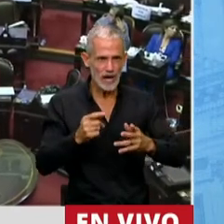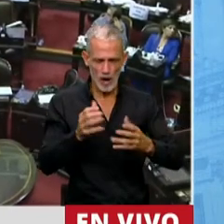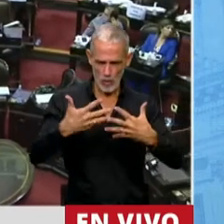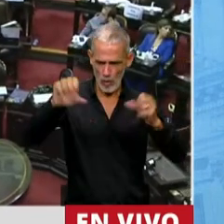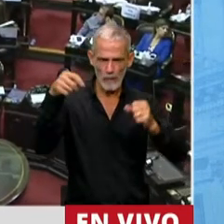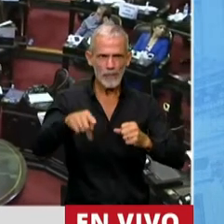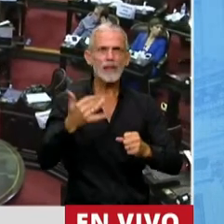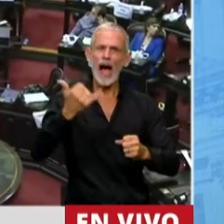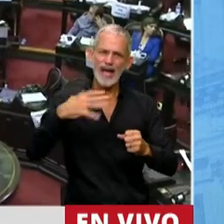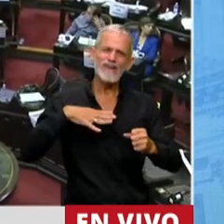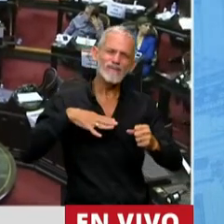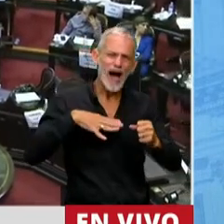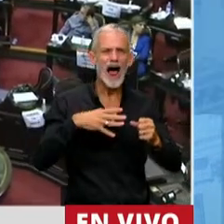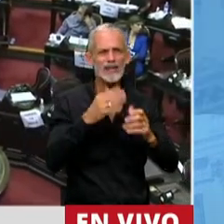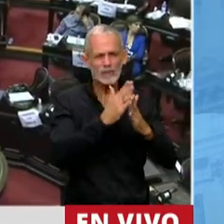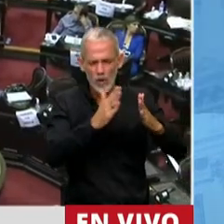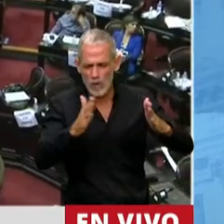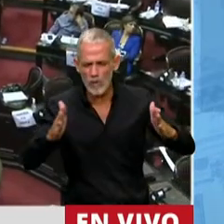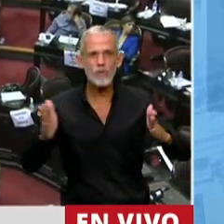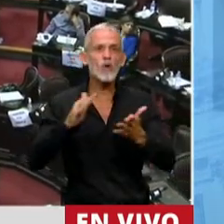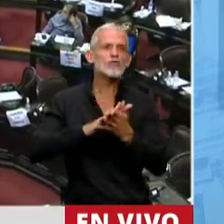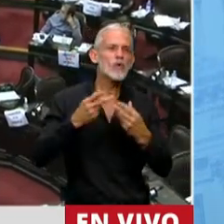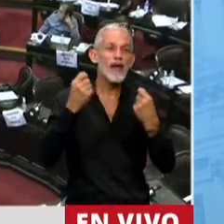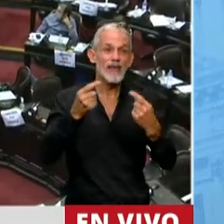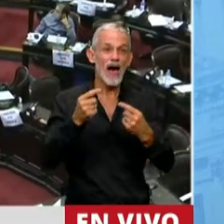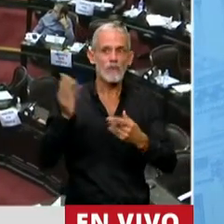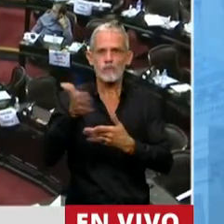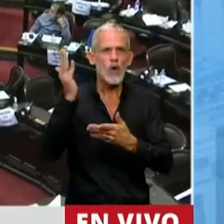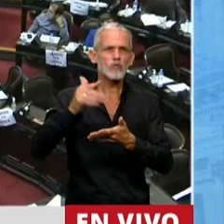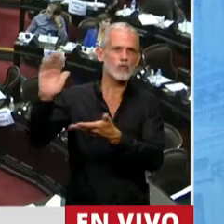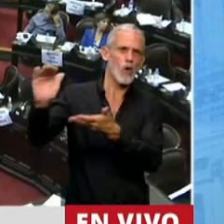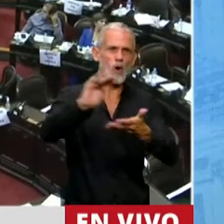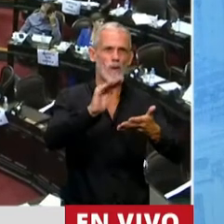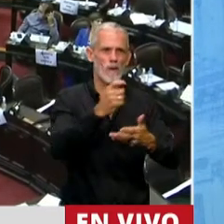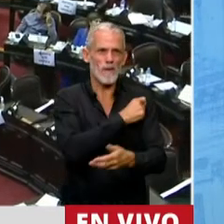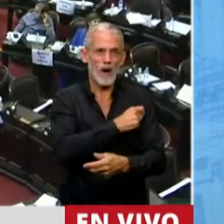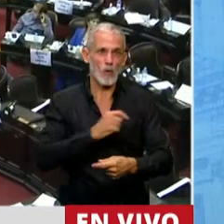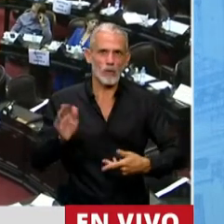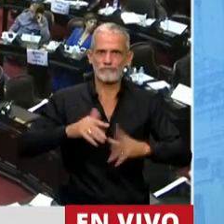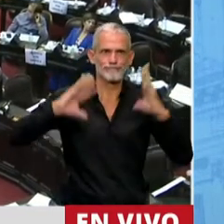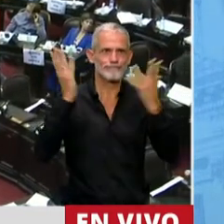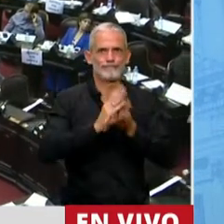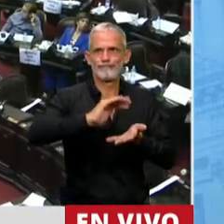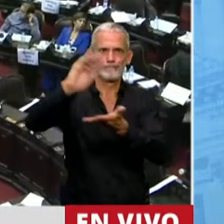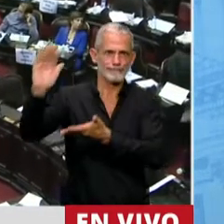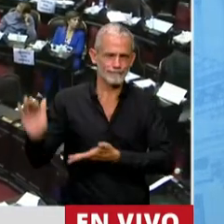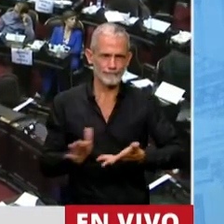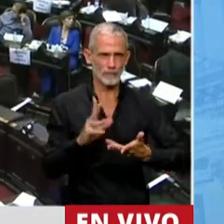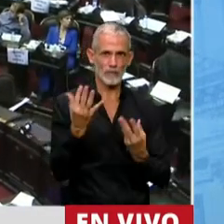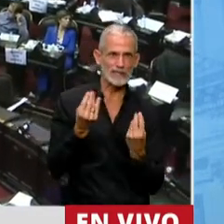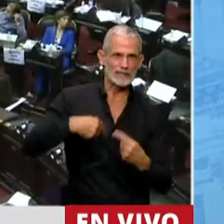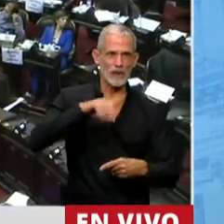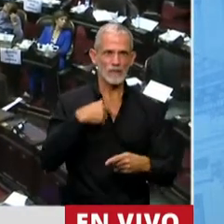completar muchos otros casilleros que tienen que ver con asegurar esa producción necesaria para alejar los fantasmas